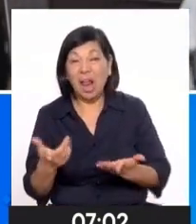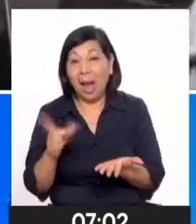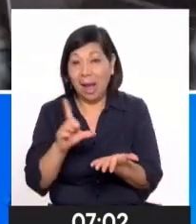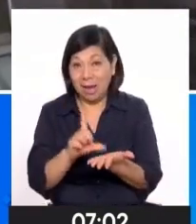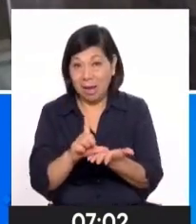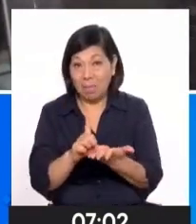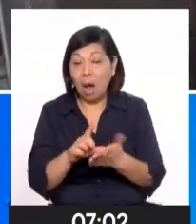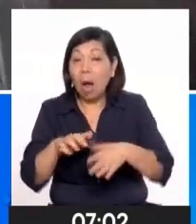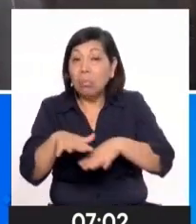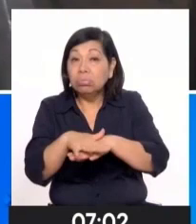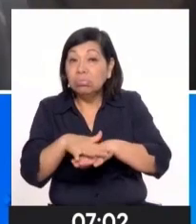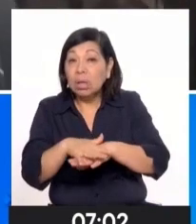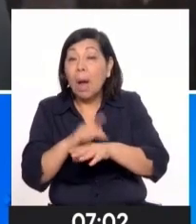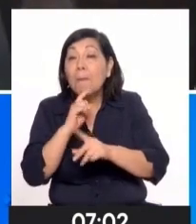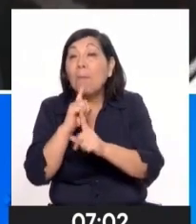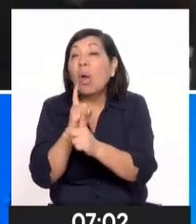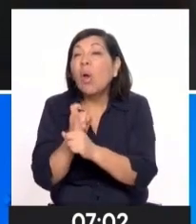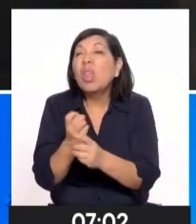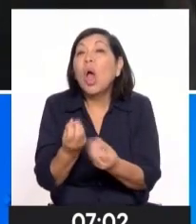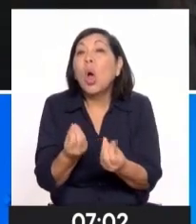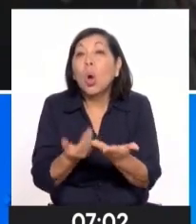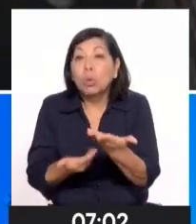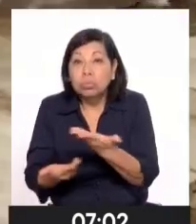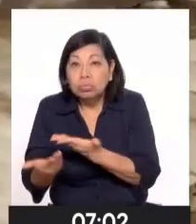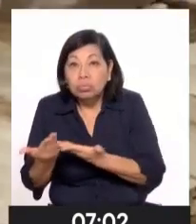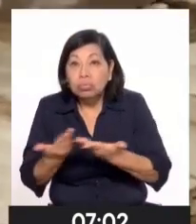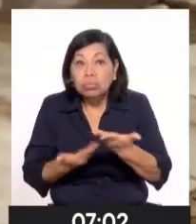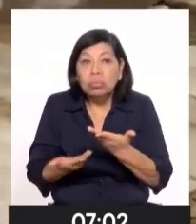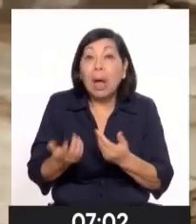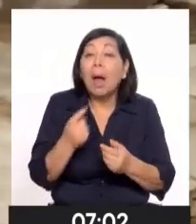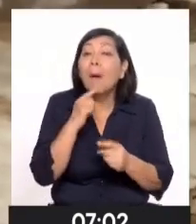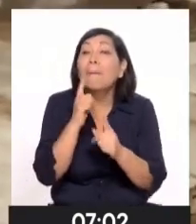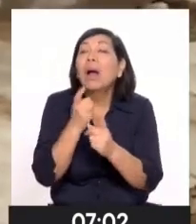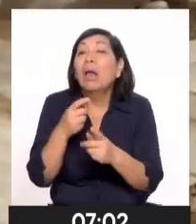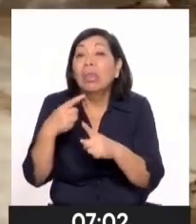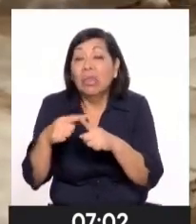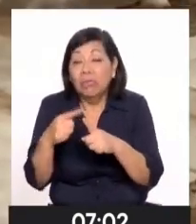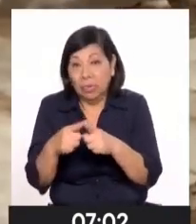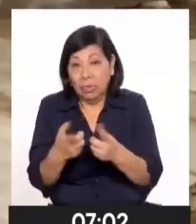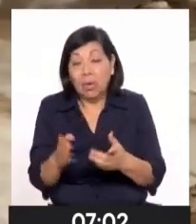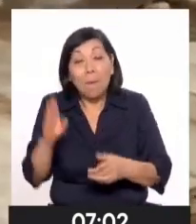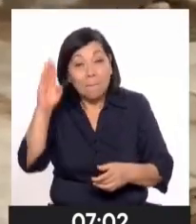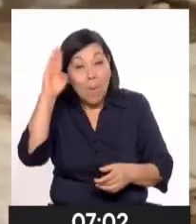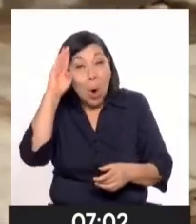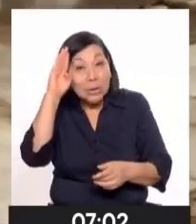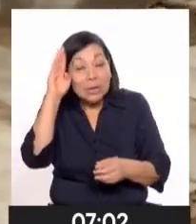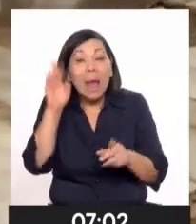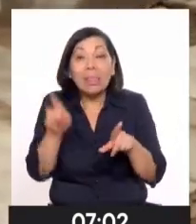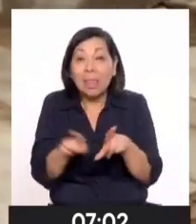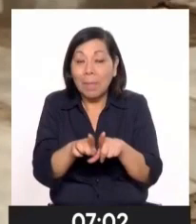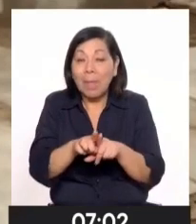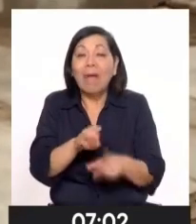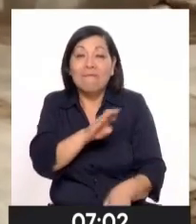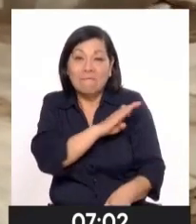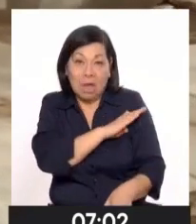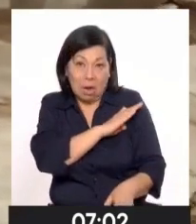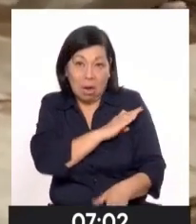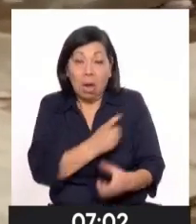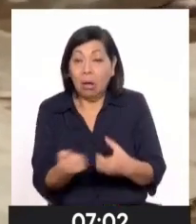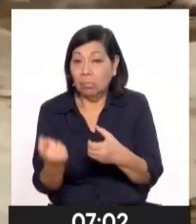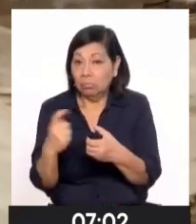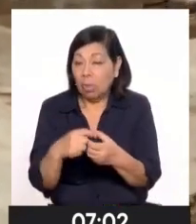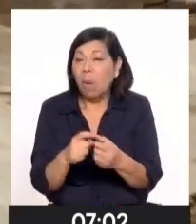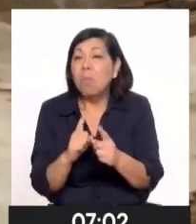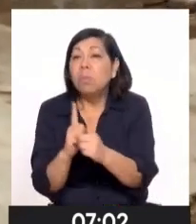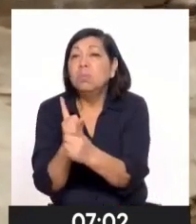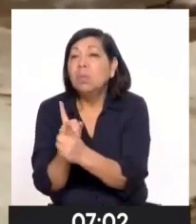se va a terminar estas diligencias, se va a cruzar también la información. Diferentes unidades de la policía y también de la fiscalía han participado